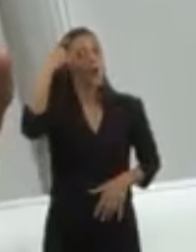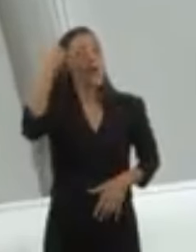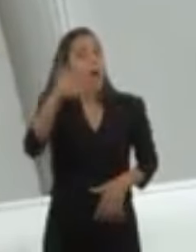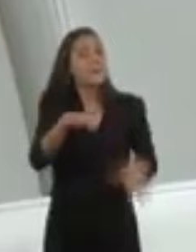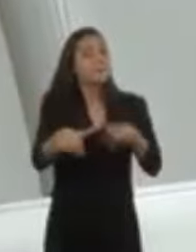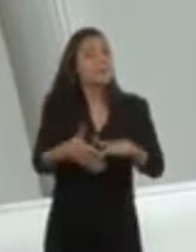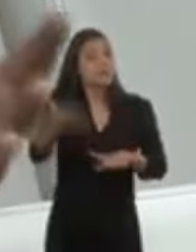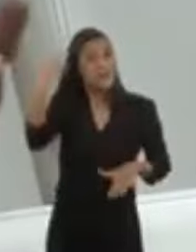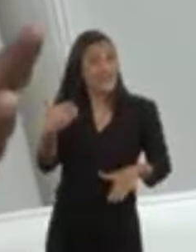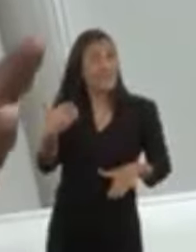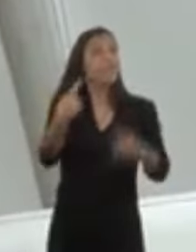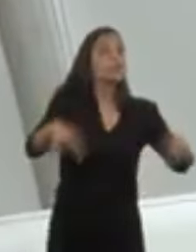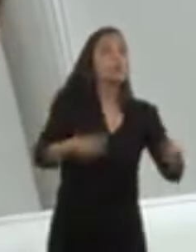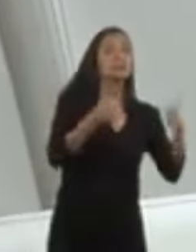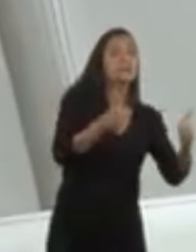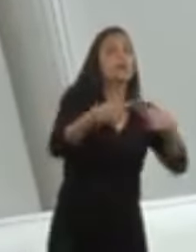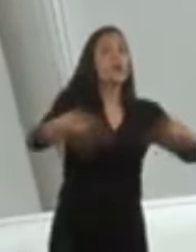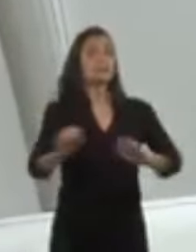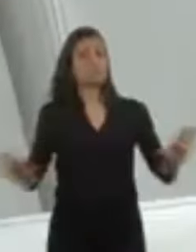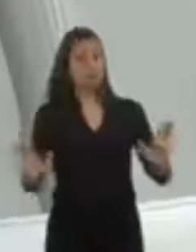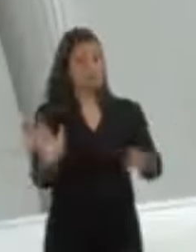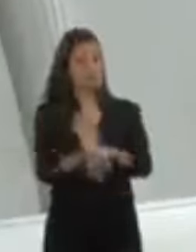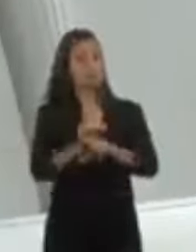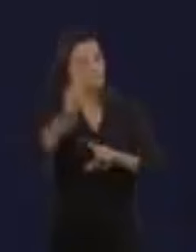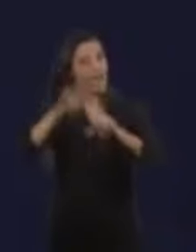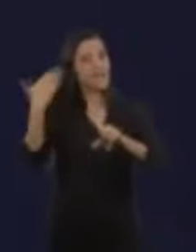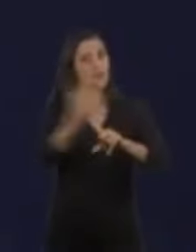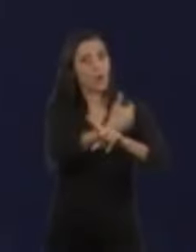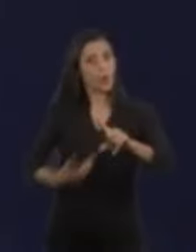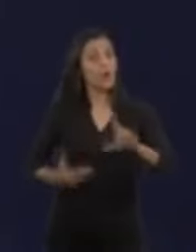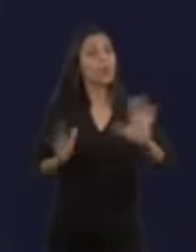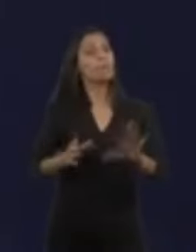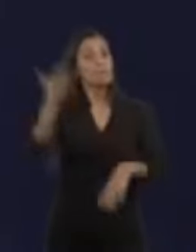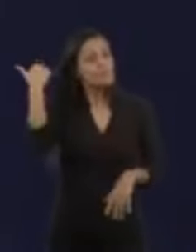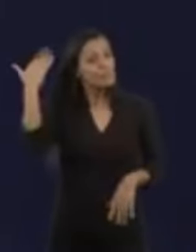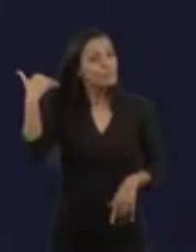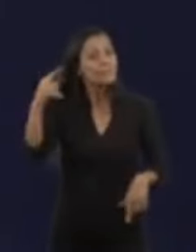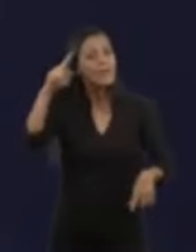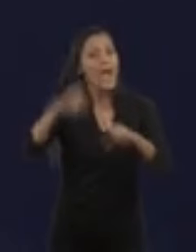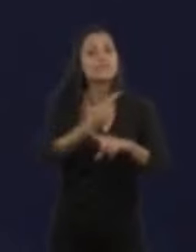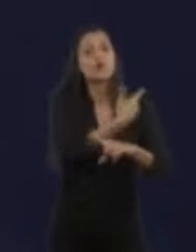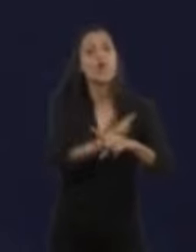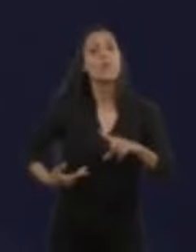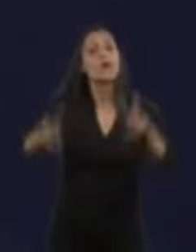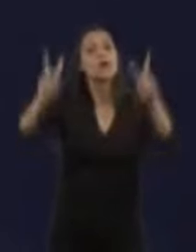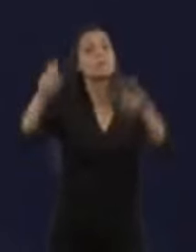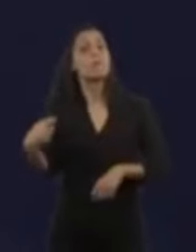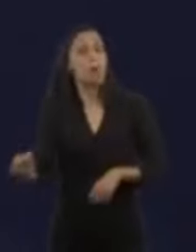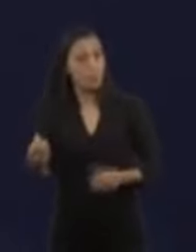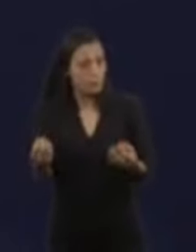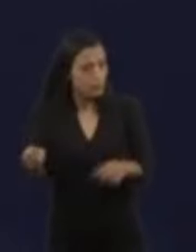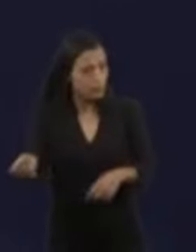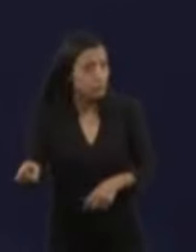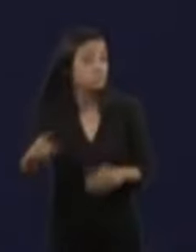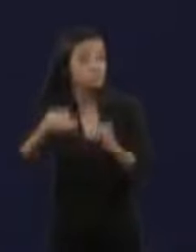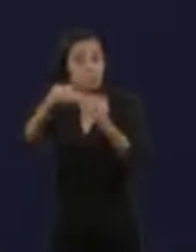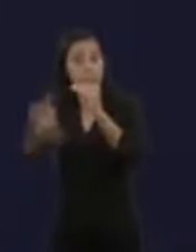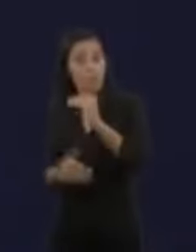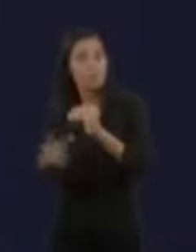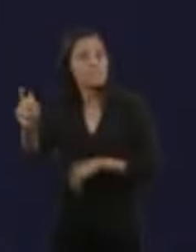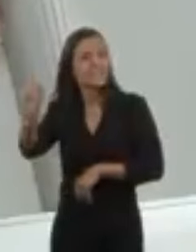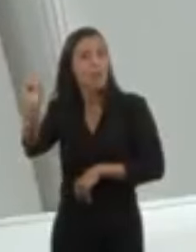mal y cuestiones que estaban bien el gobierno está Cuál la de los jubilados andaba bien que el último año perdian un 30% de su poder